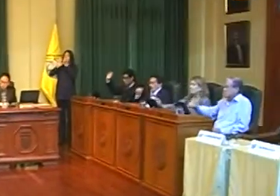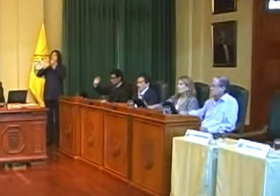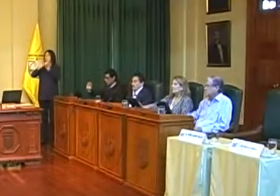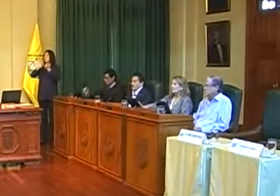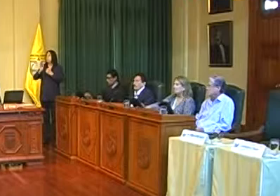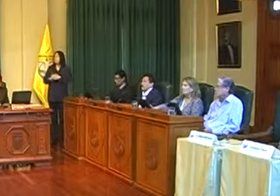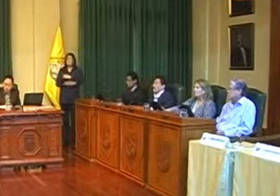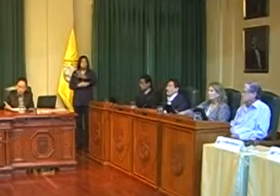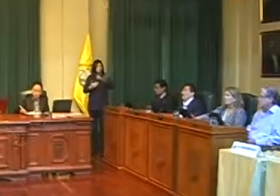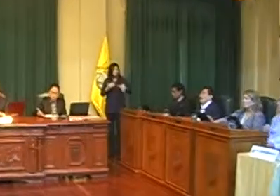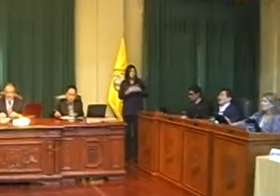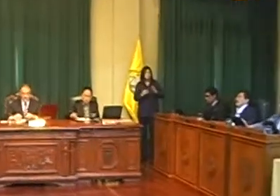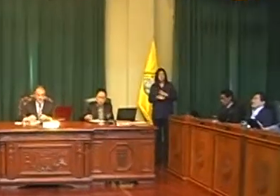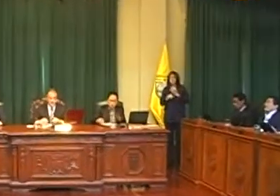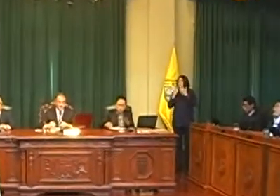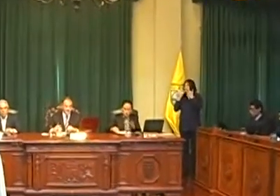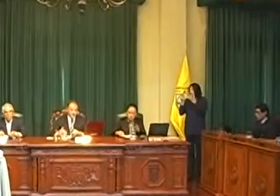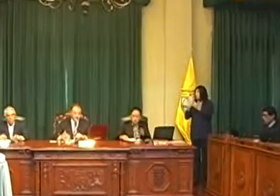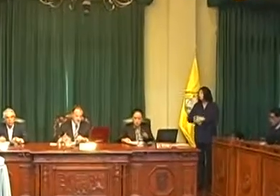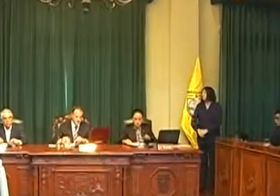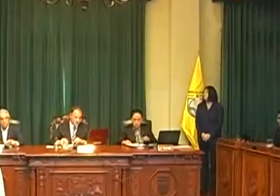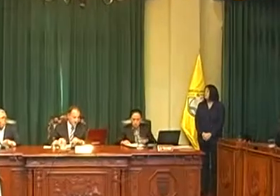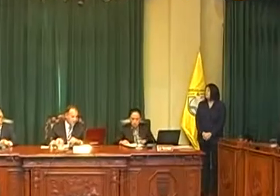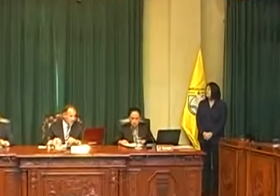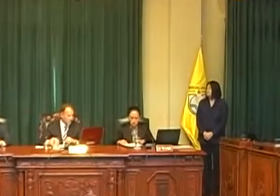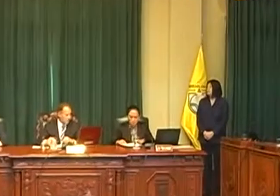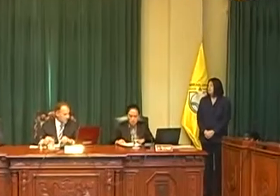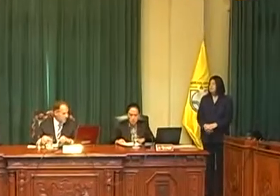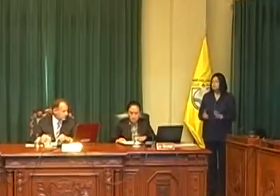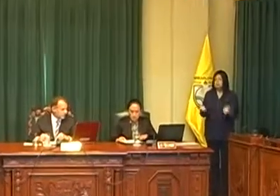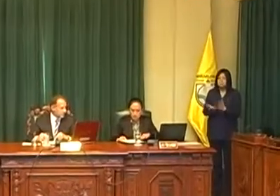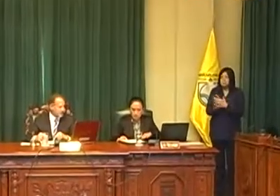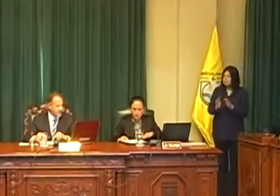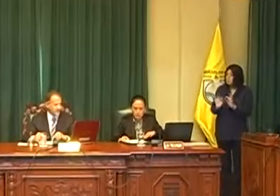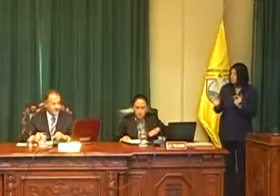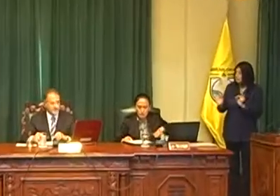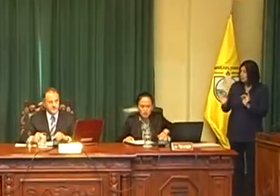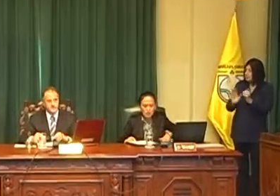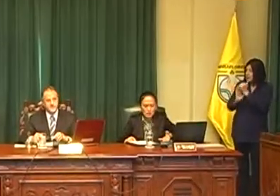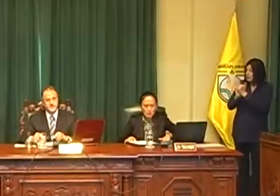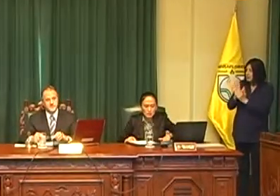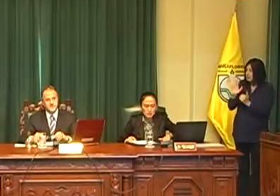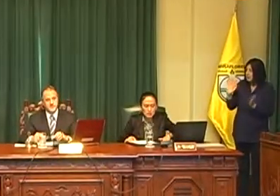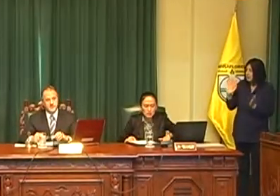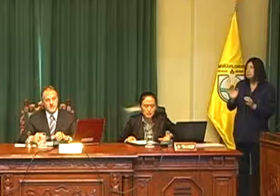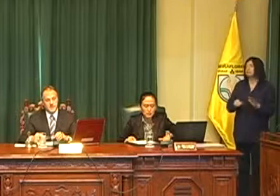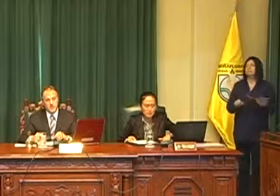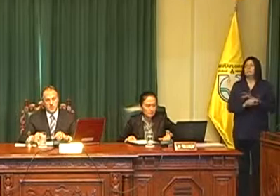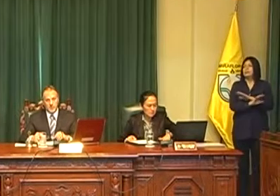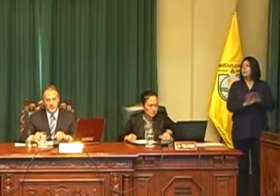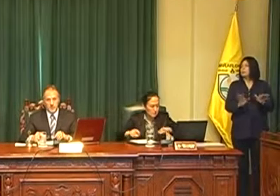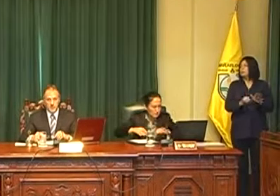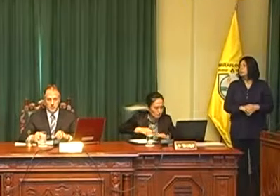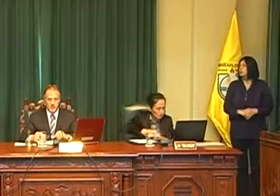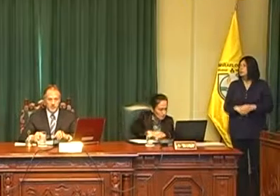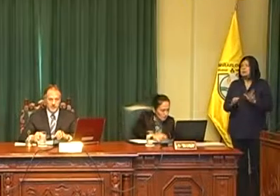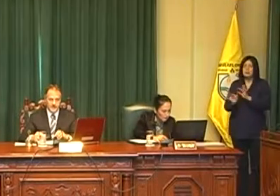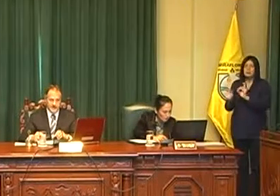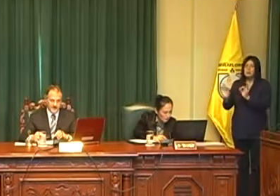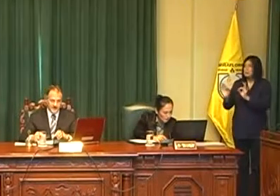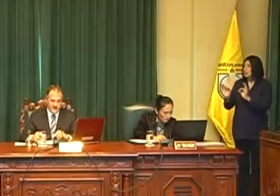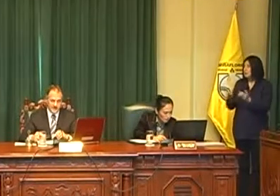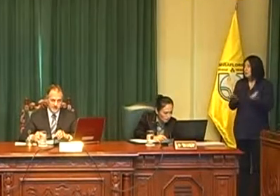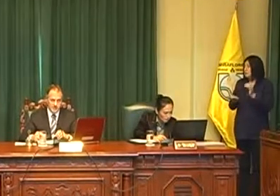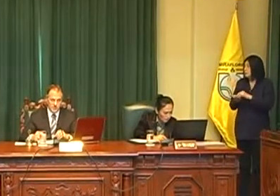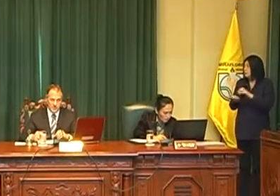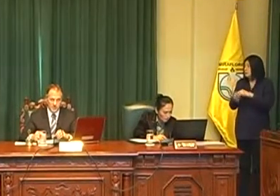Aprobado por unanimidad. Muchísimas gracias. Entiendo que no hay más puntos en agenda, ¿verdad? Es todo, señor alcalde. No habiendo más puntos